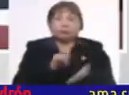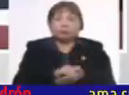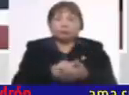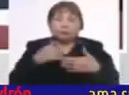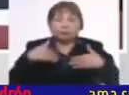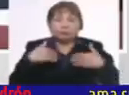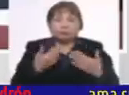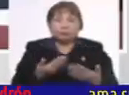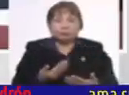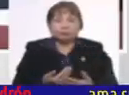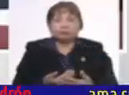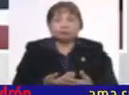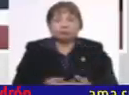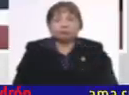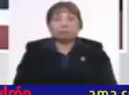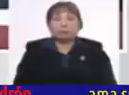podrían